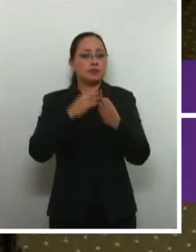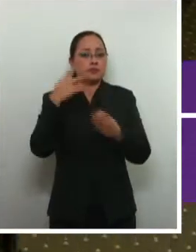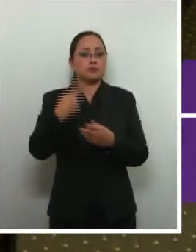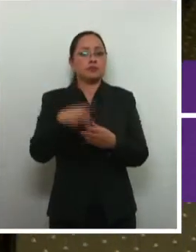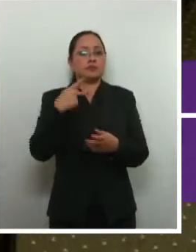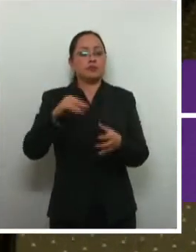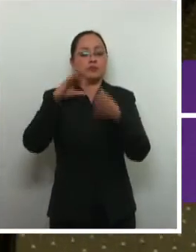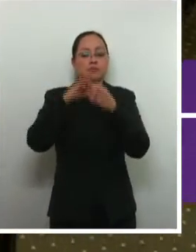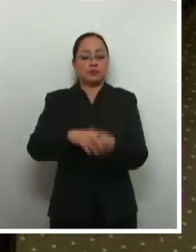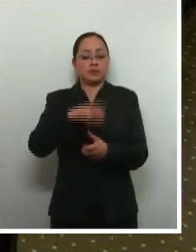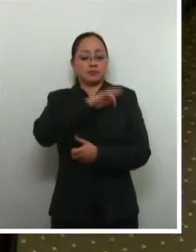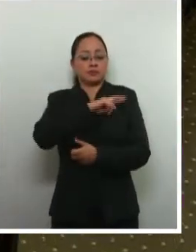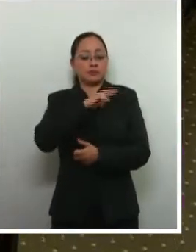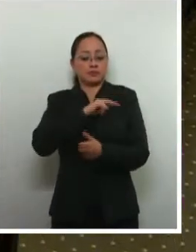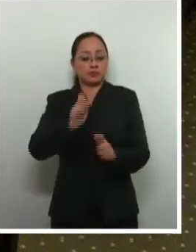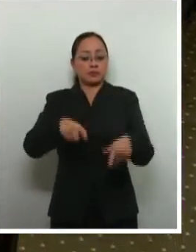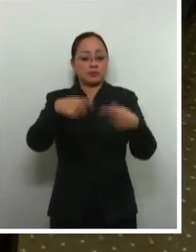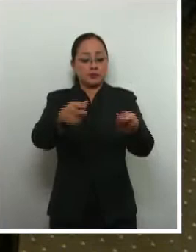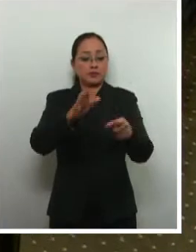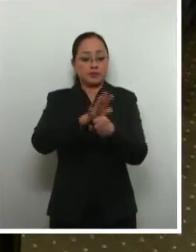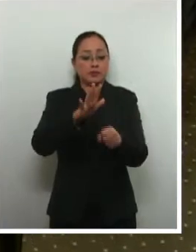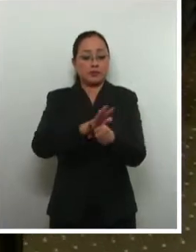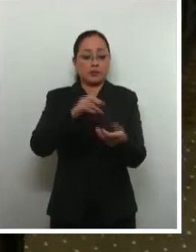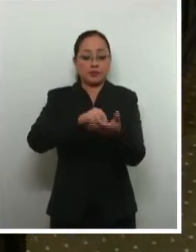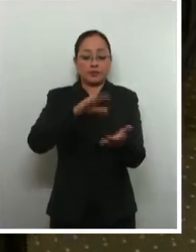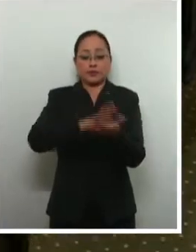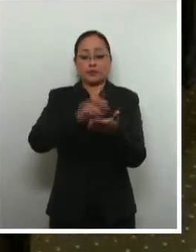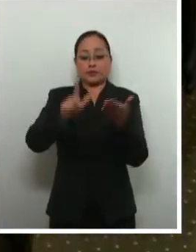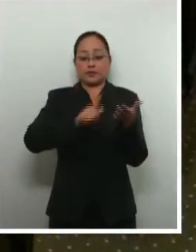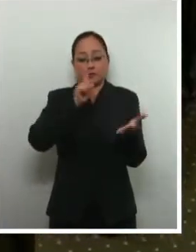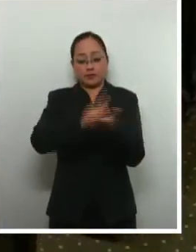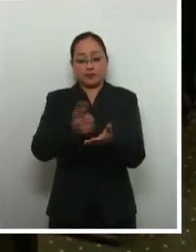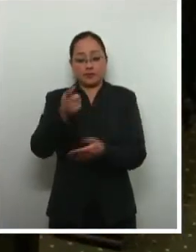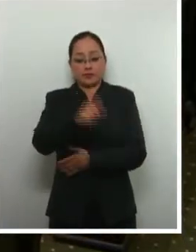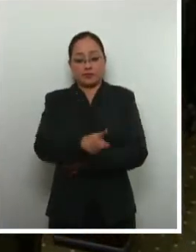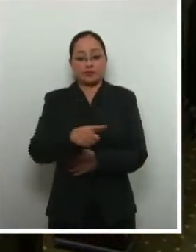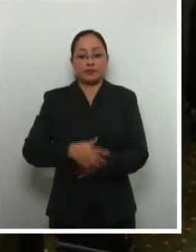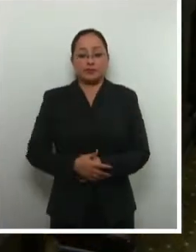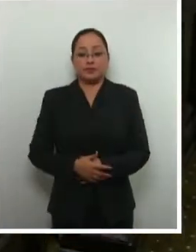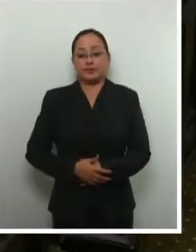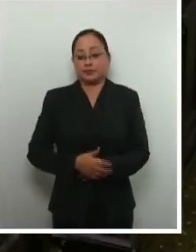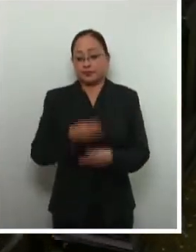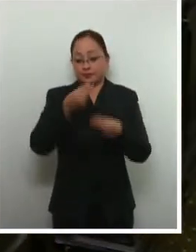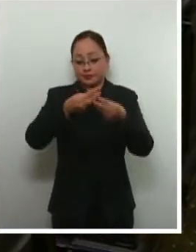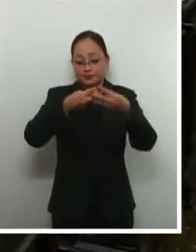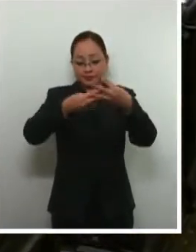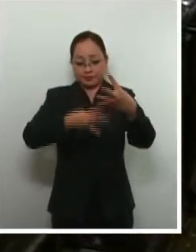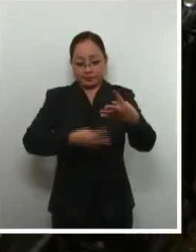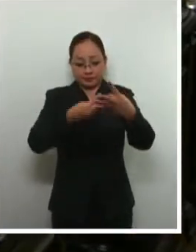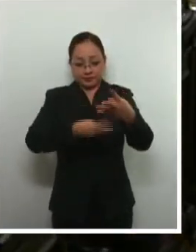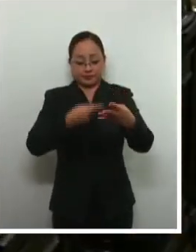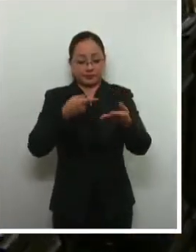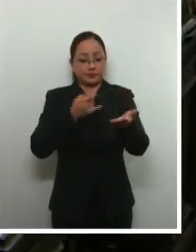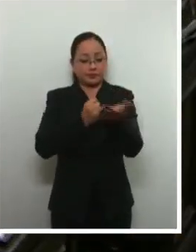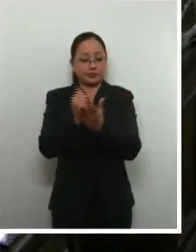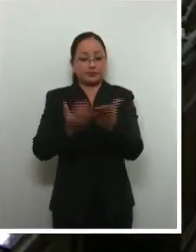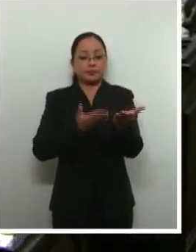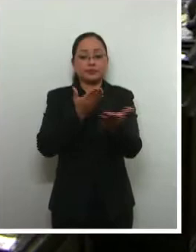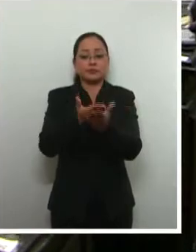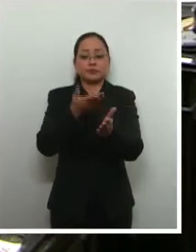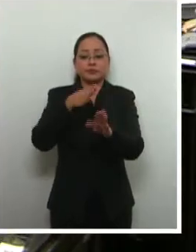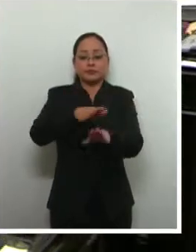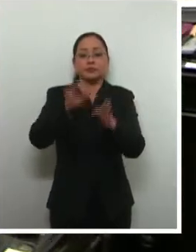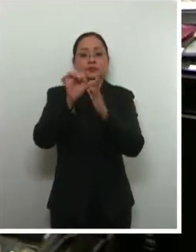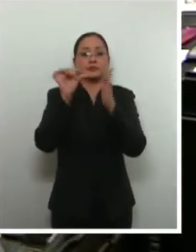ocupación de particulares, se estará a lo previsto en las leyes de la materia. Parte del contenido de